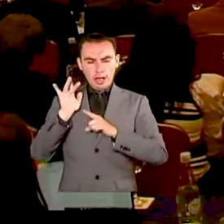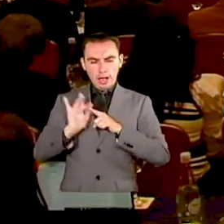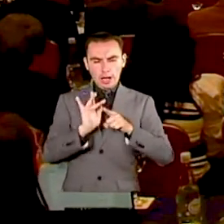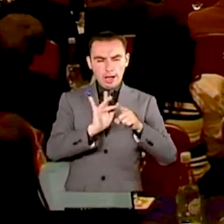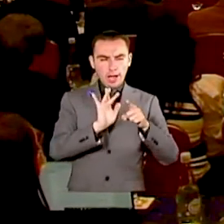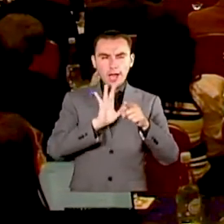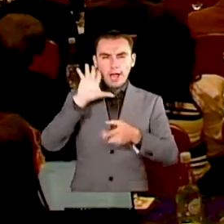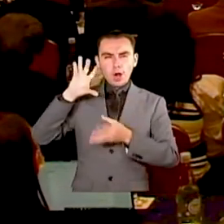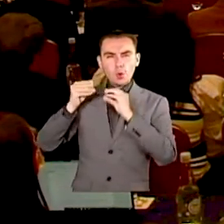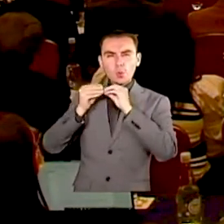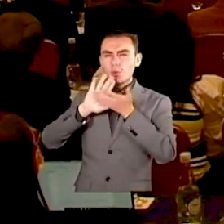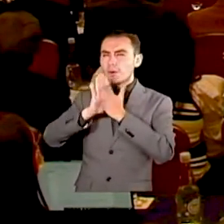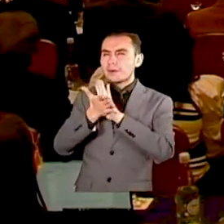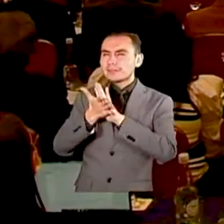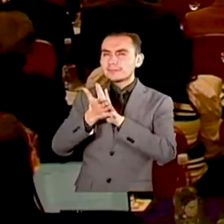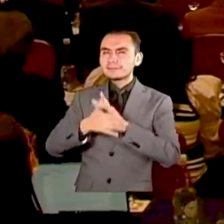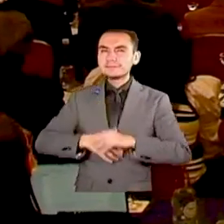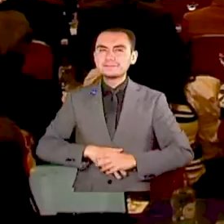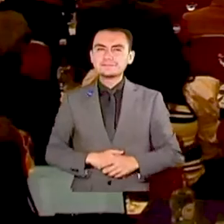Paz?